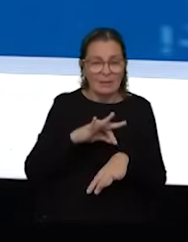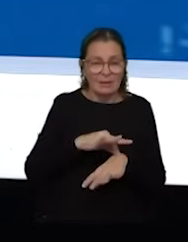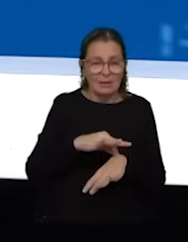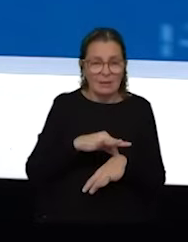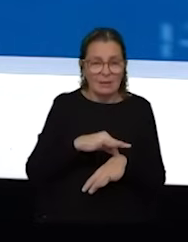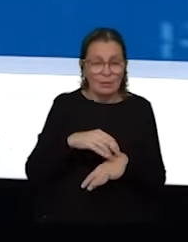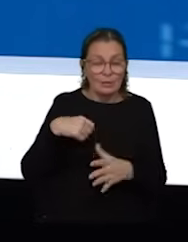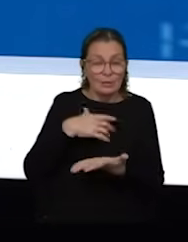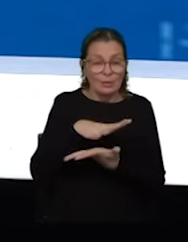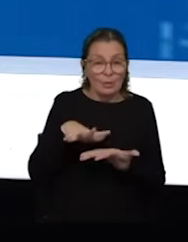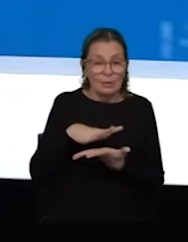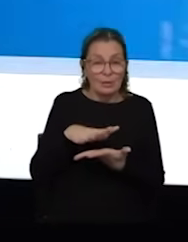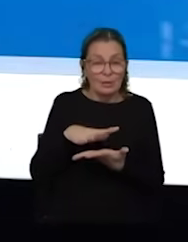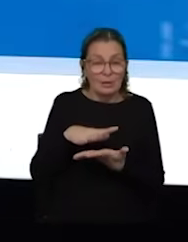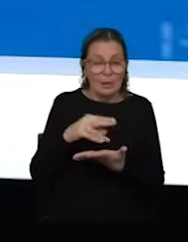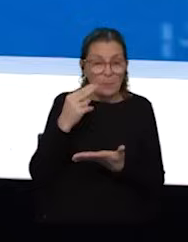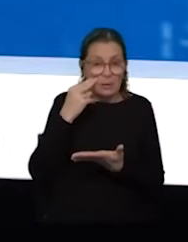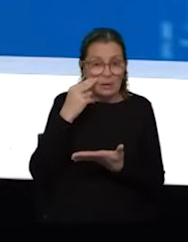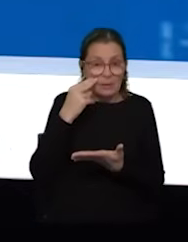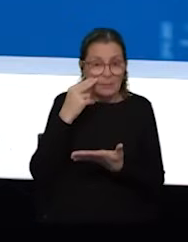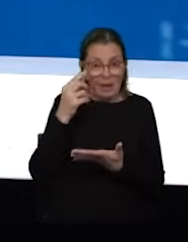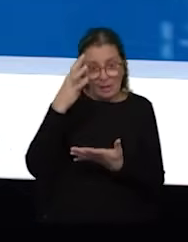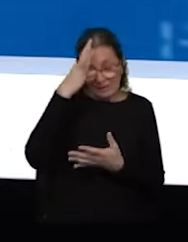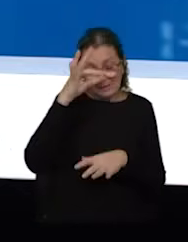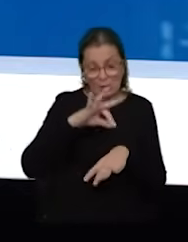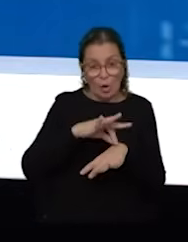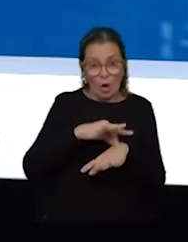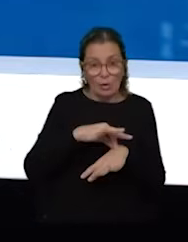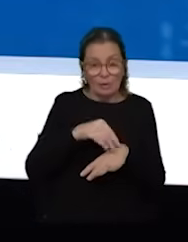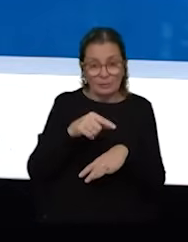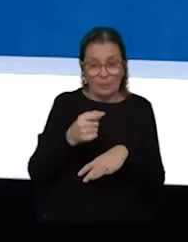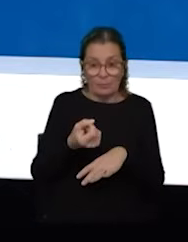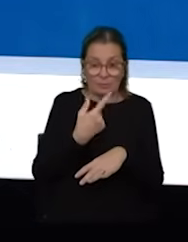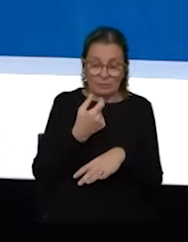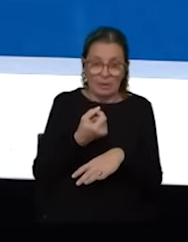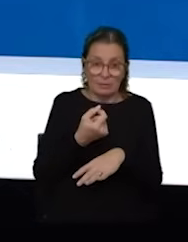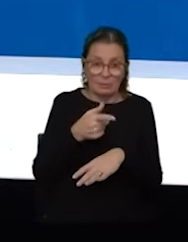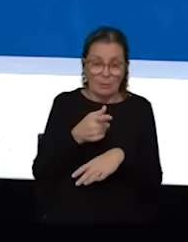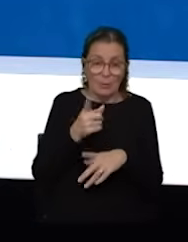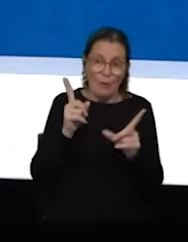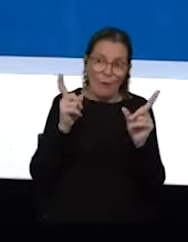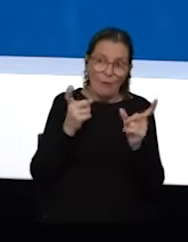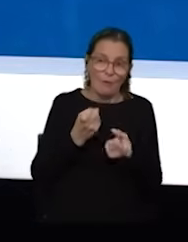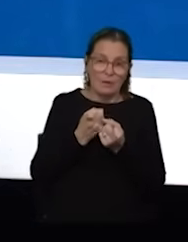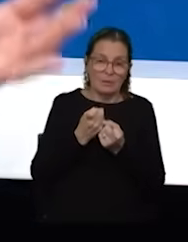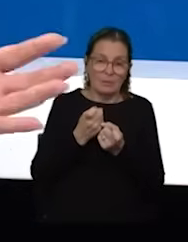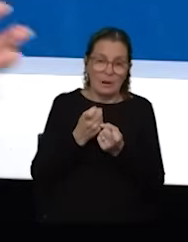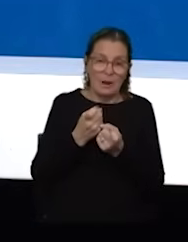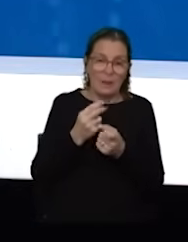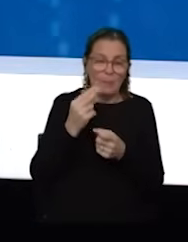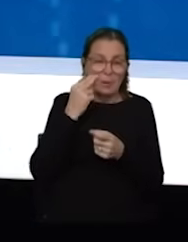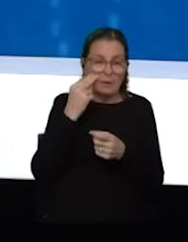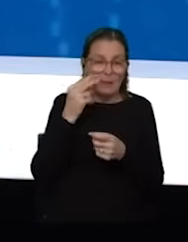ver con situaciones de diagnóstico psiquiátrico y esto le pega fuertemente al personal policial se le recorta por